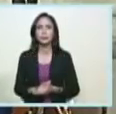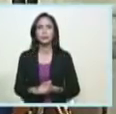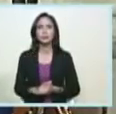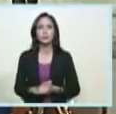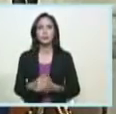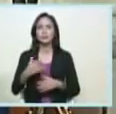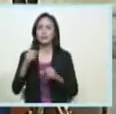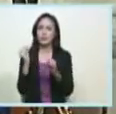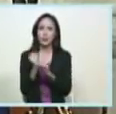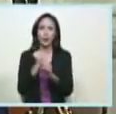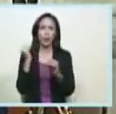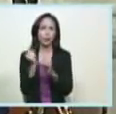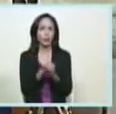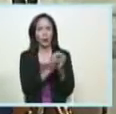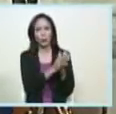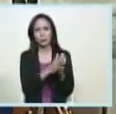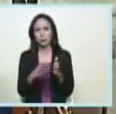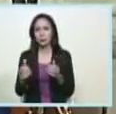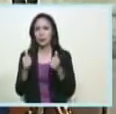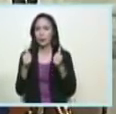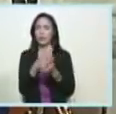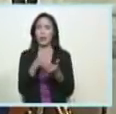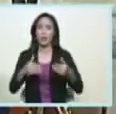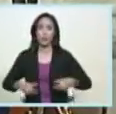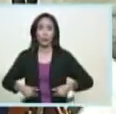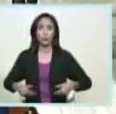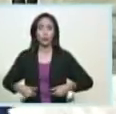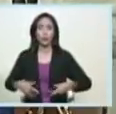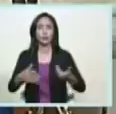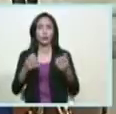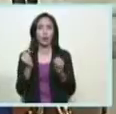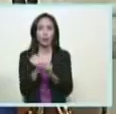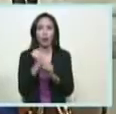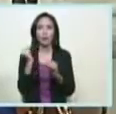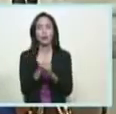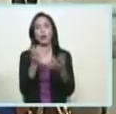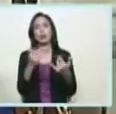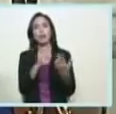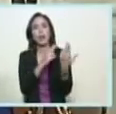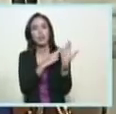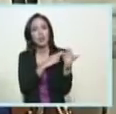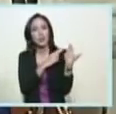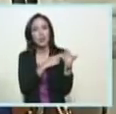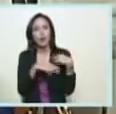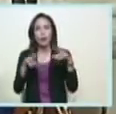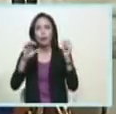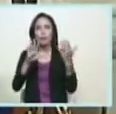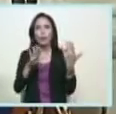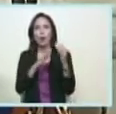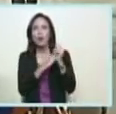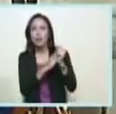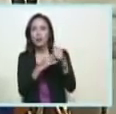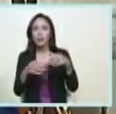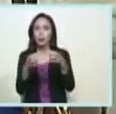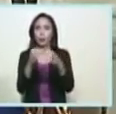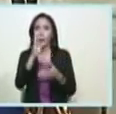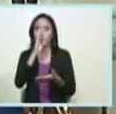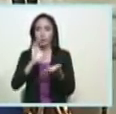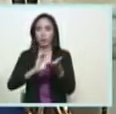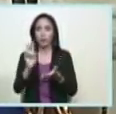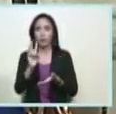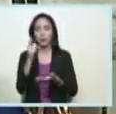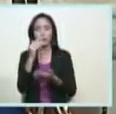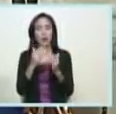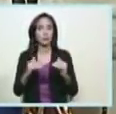todo el trabajo que viene haciendo a su nueva directiva efectivamente